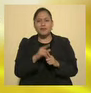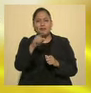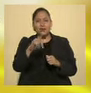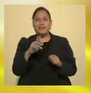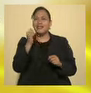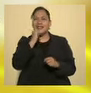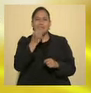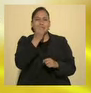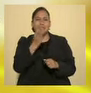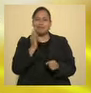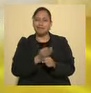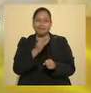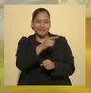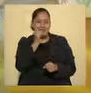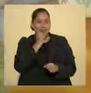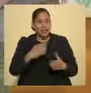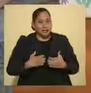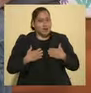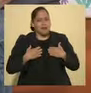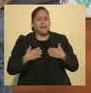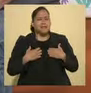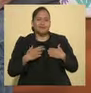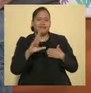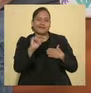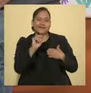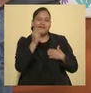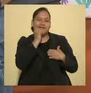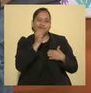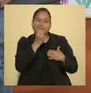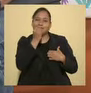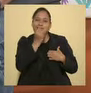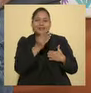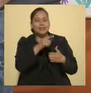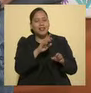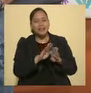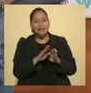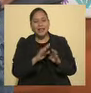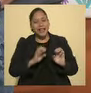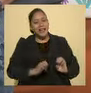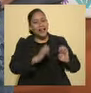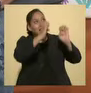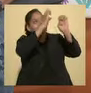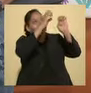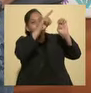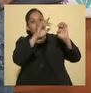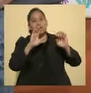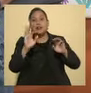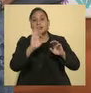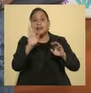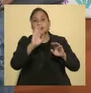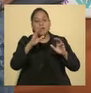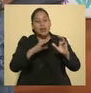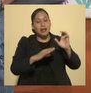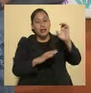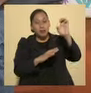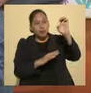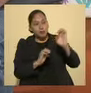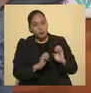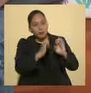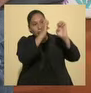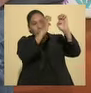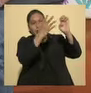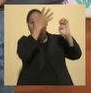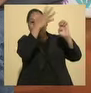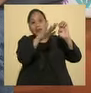sentido del humor. Claro, por porque supuesto. Eso es, no hay que perderlo jamás. Porque imagínense que el edificio en donde están está en un décimo piso de la oficina y no